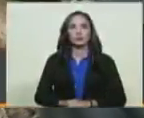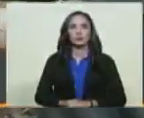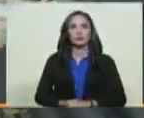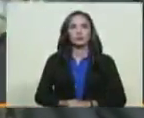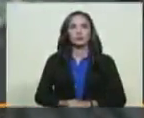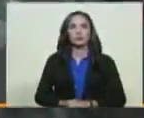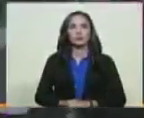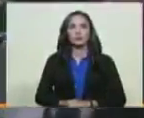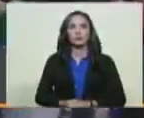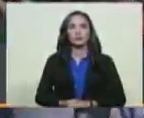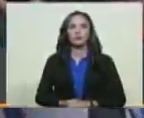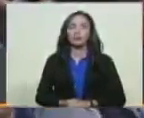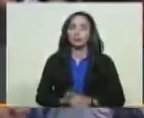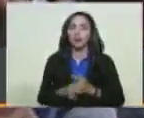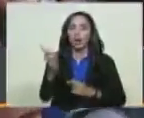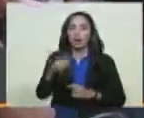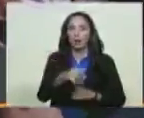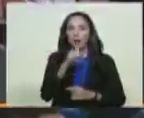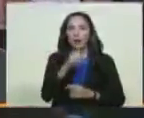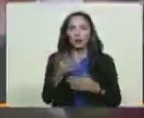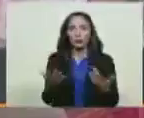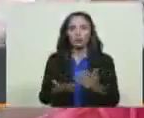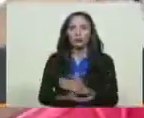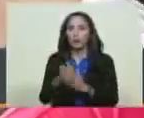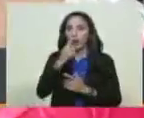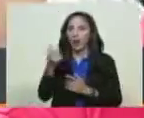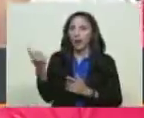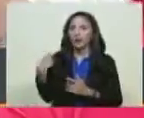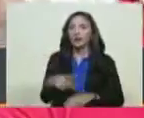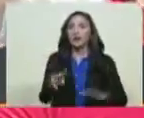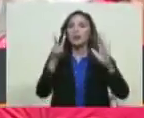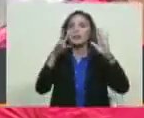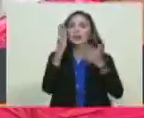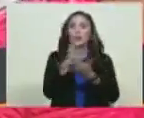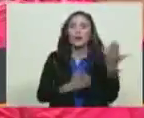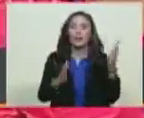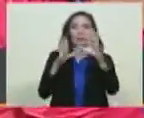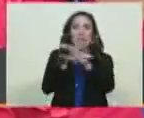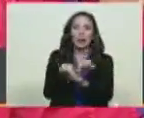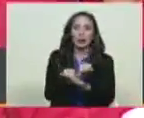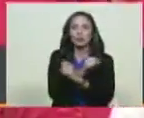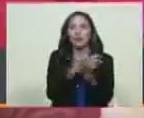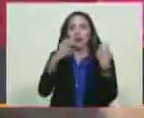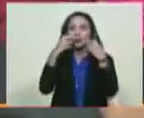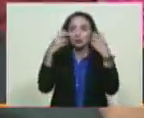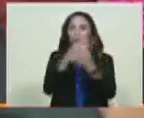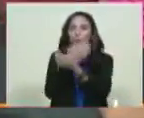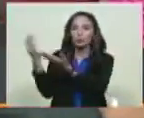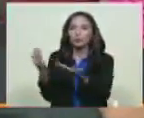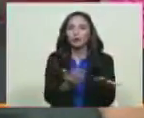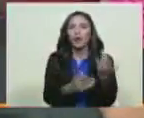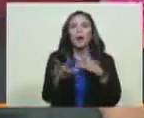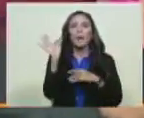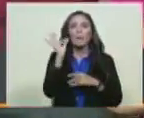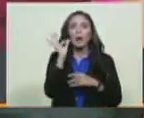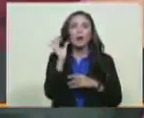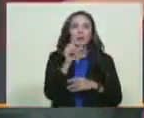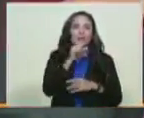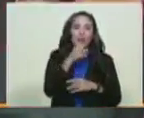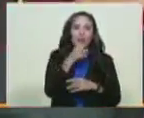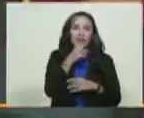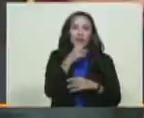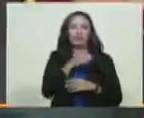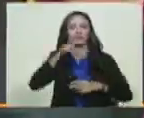también informar que ayer a las siete y media de la noche nos visitó la compañera maría león y de nuestra